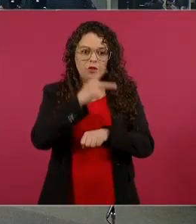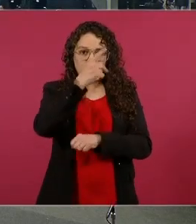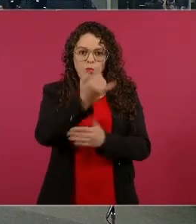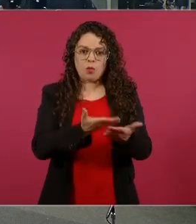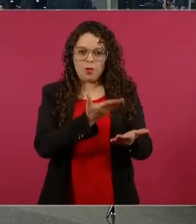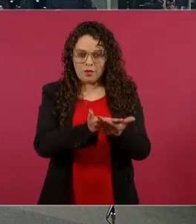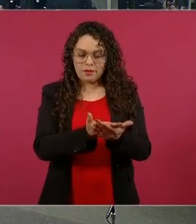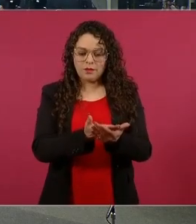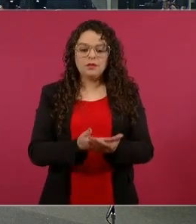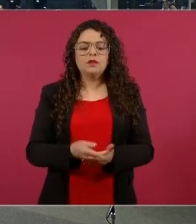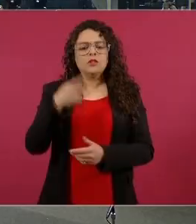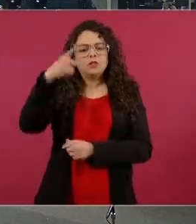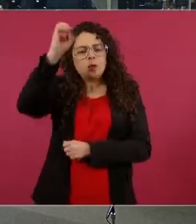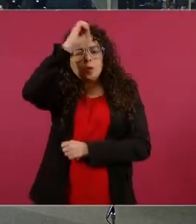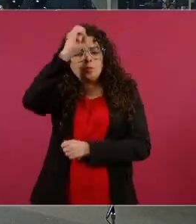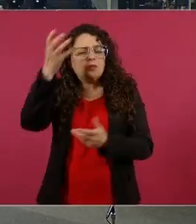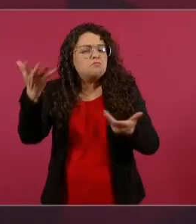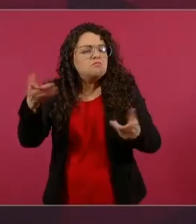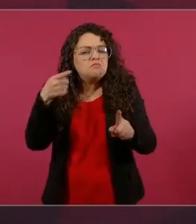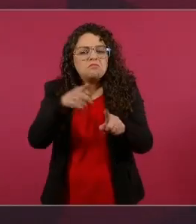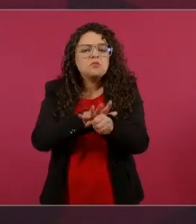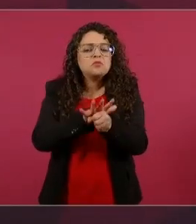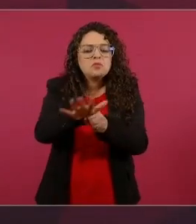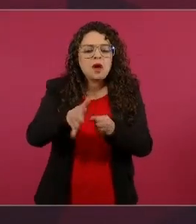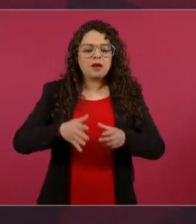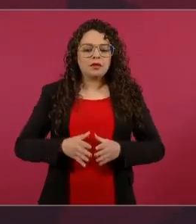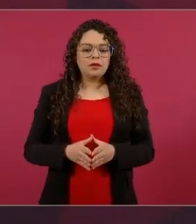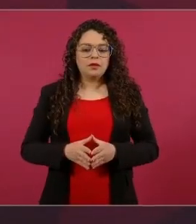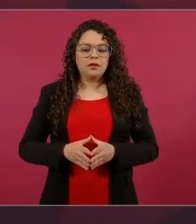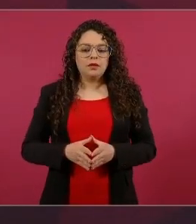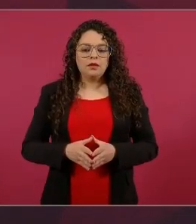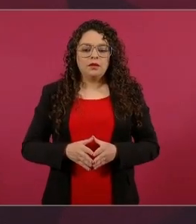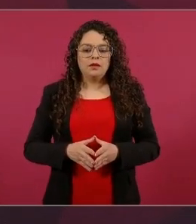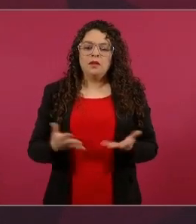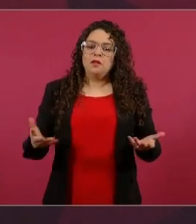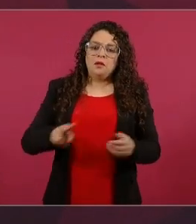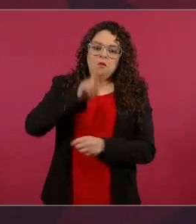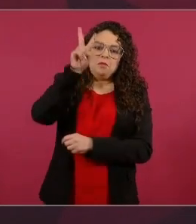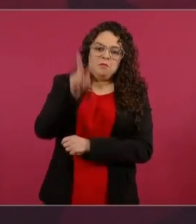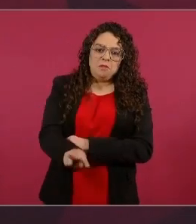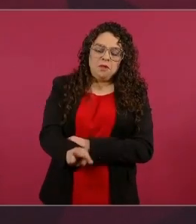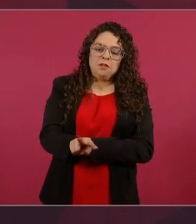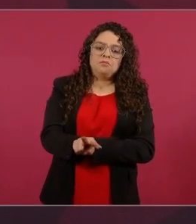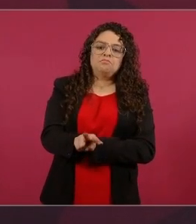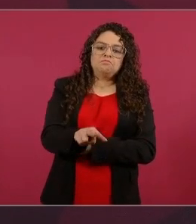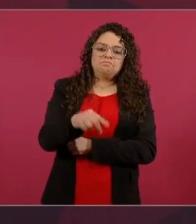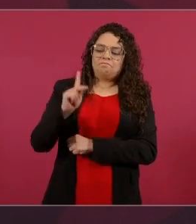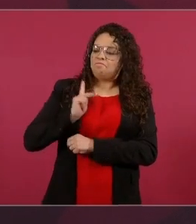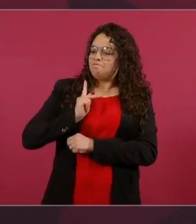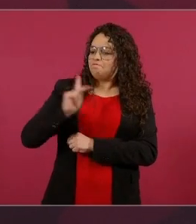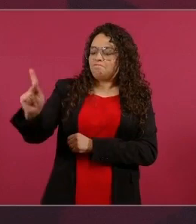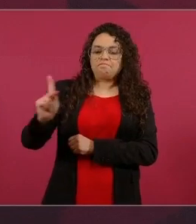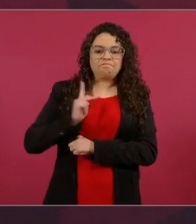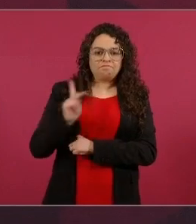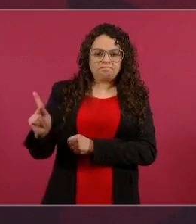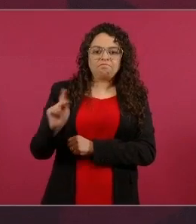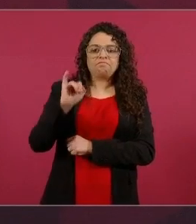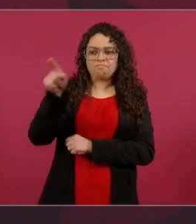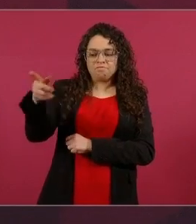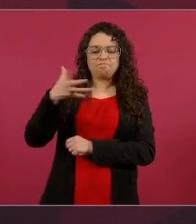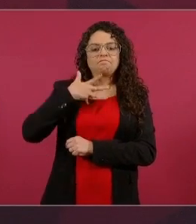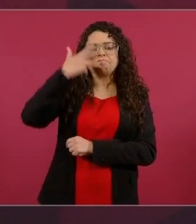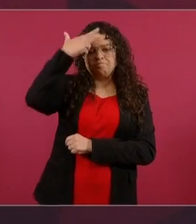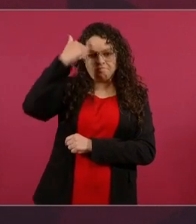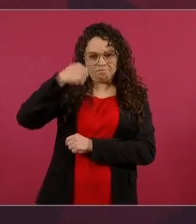digamos de esto de la suprema corte bueno que eh coincido contigo eh el